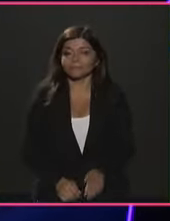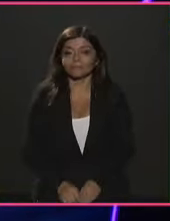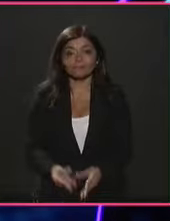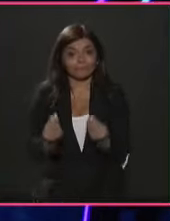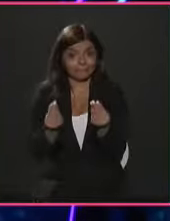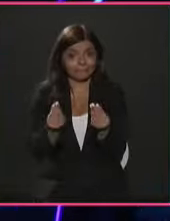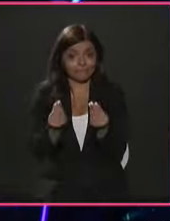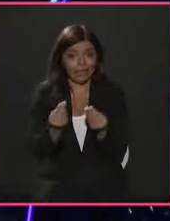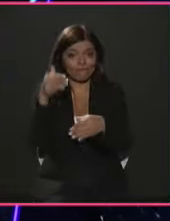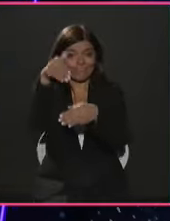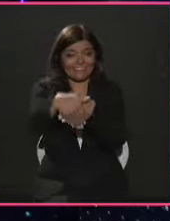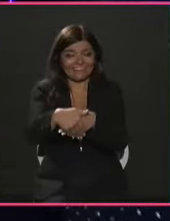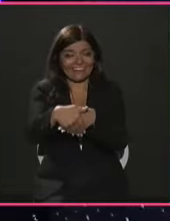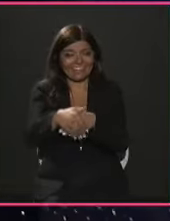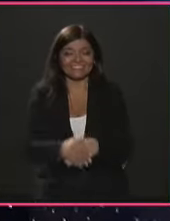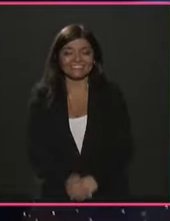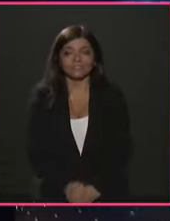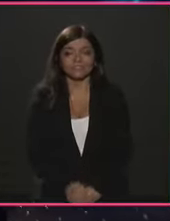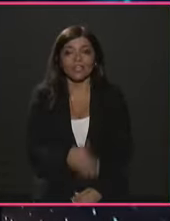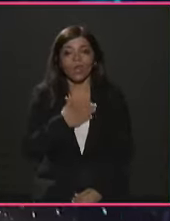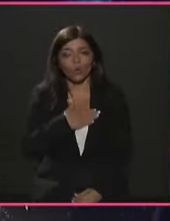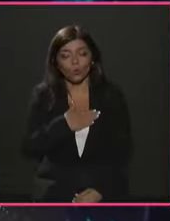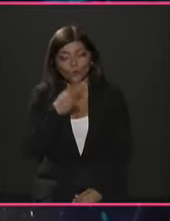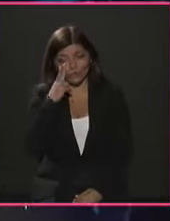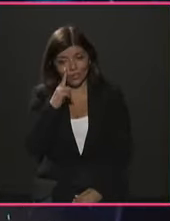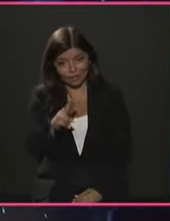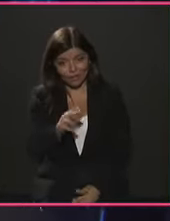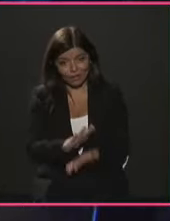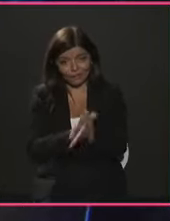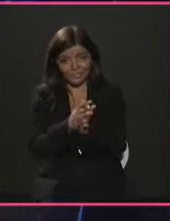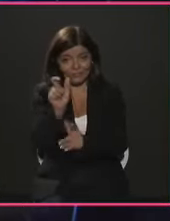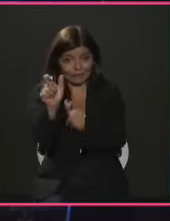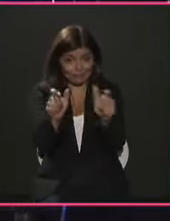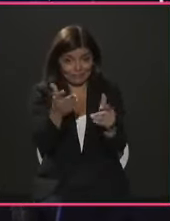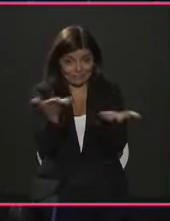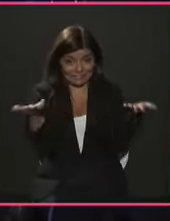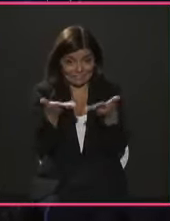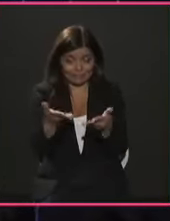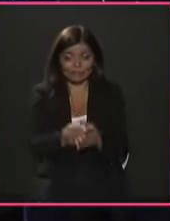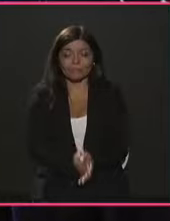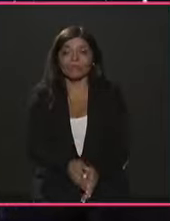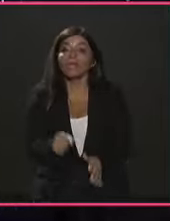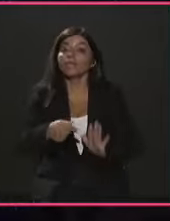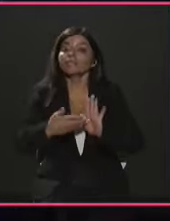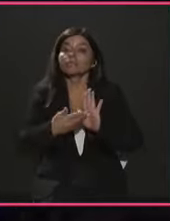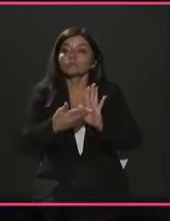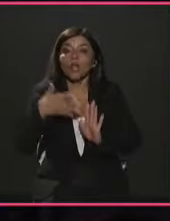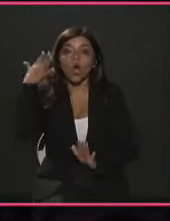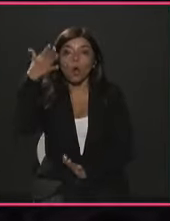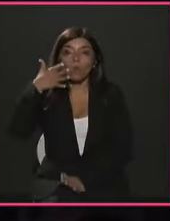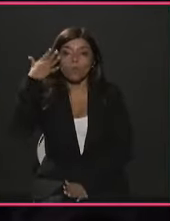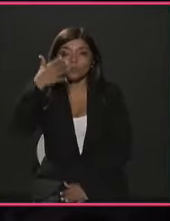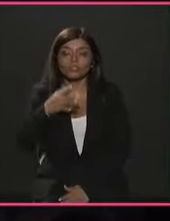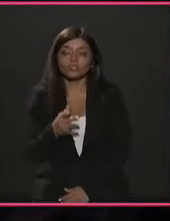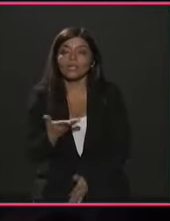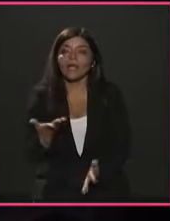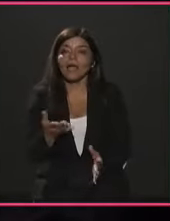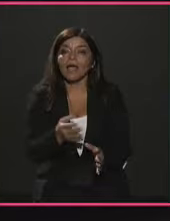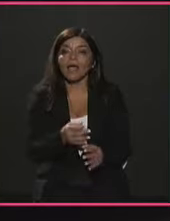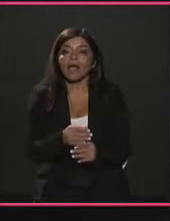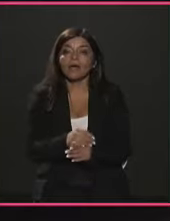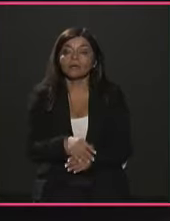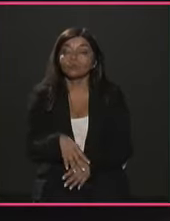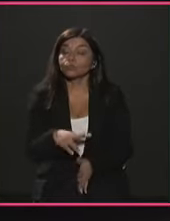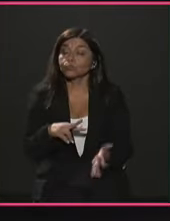buenas buenas tardes Gusto de verlos a todos Esta es una presentación Sobre un sobre un